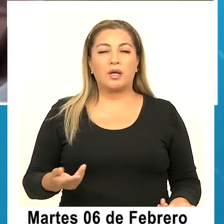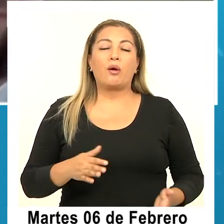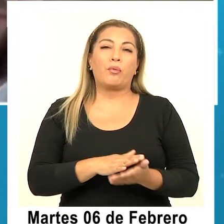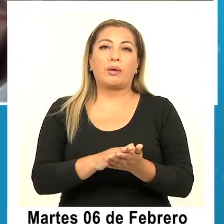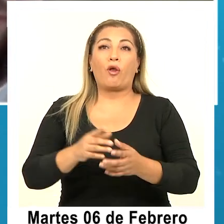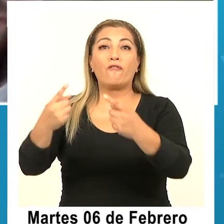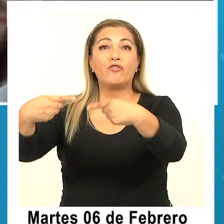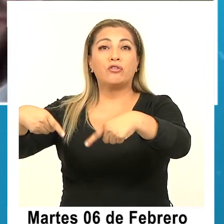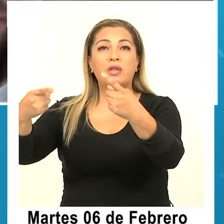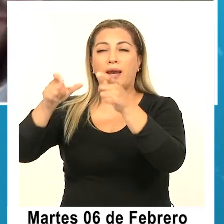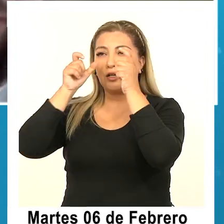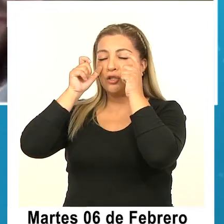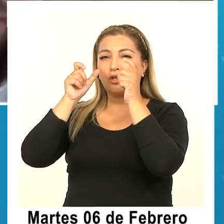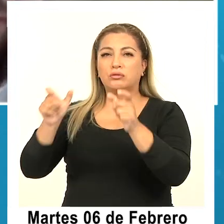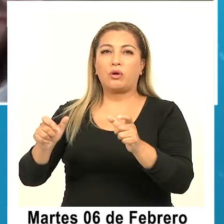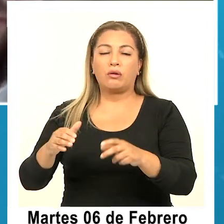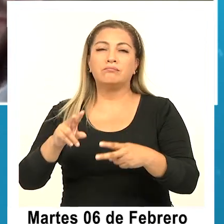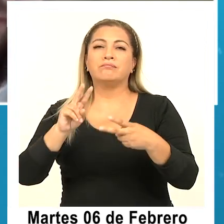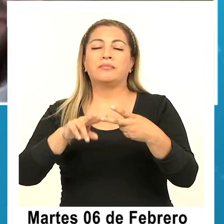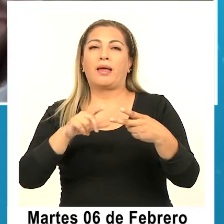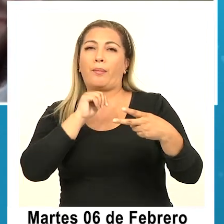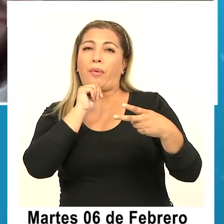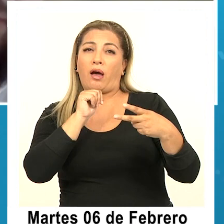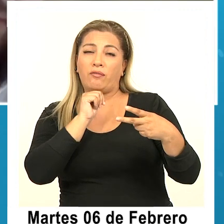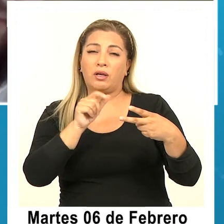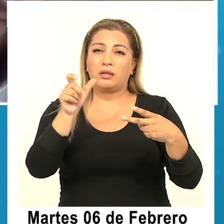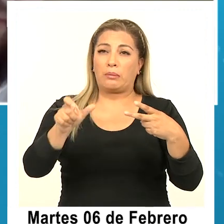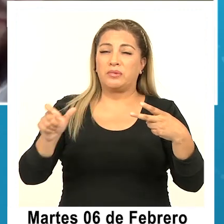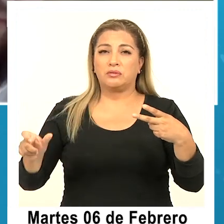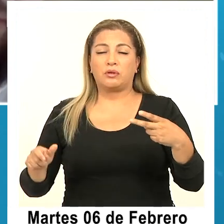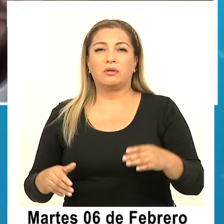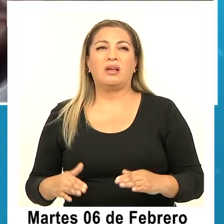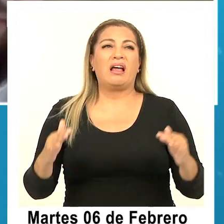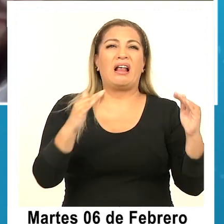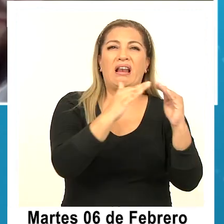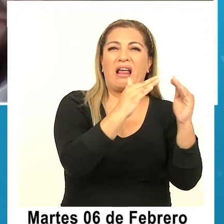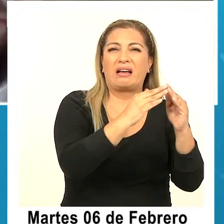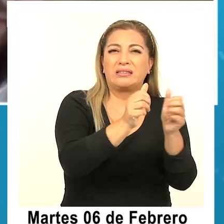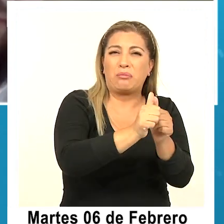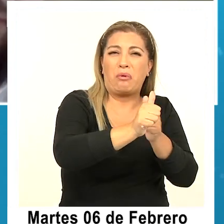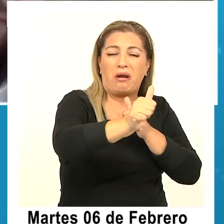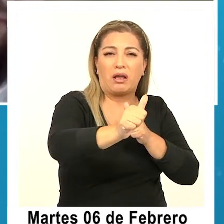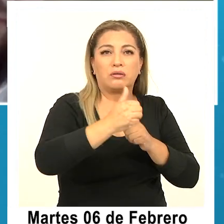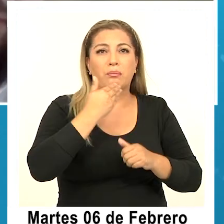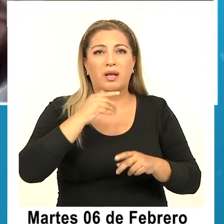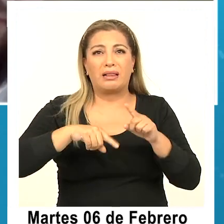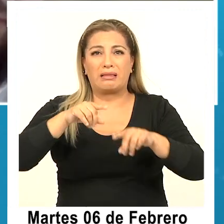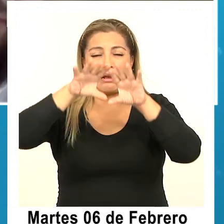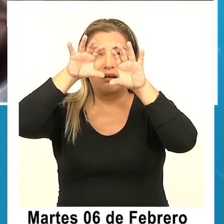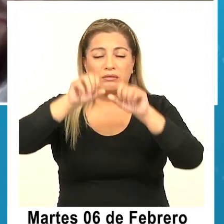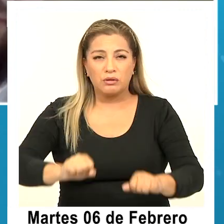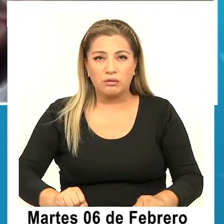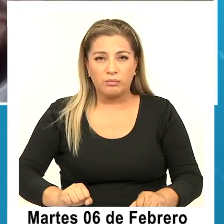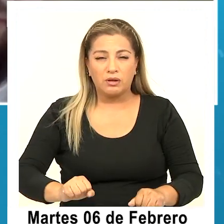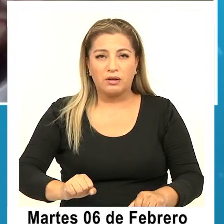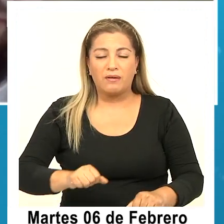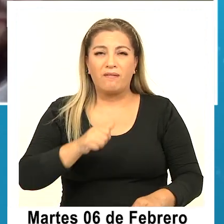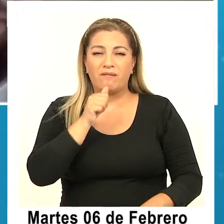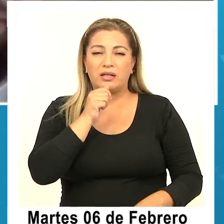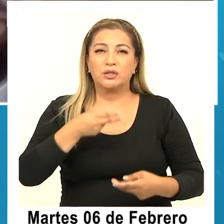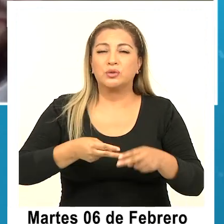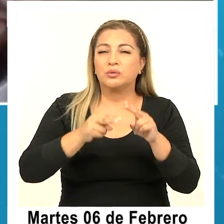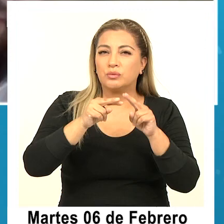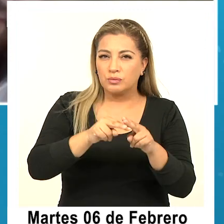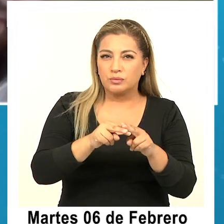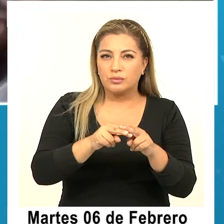de frontera, pobreza, en los suburbios que se están creando, las tomas, los terrenos que no están controlados,